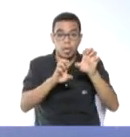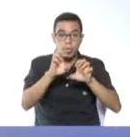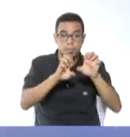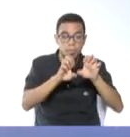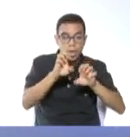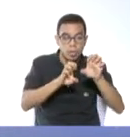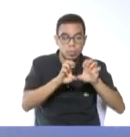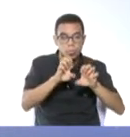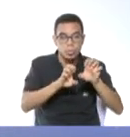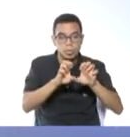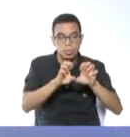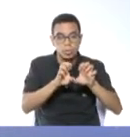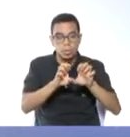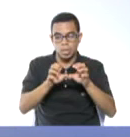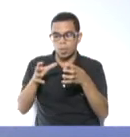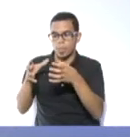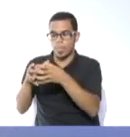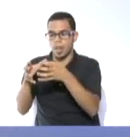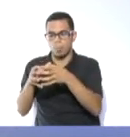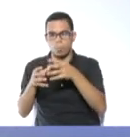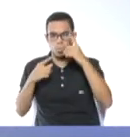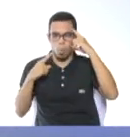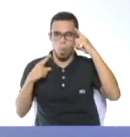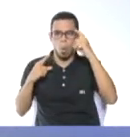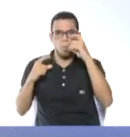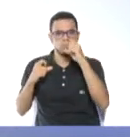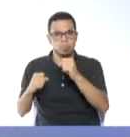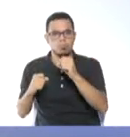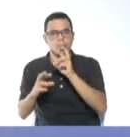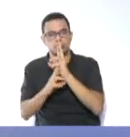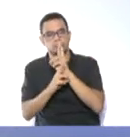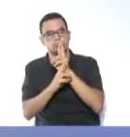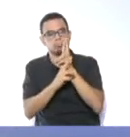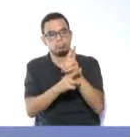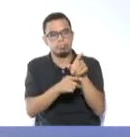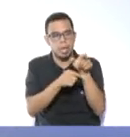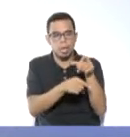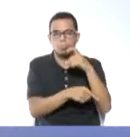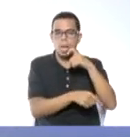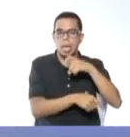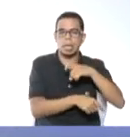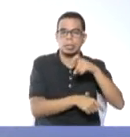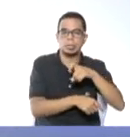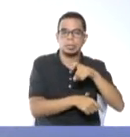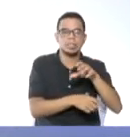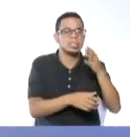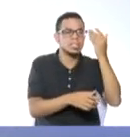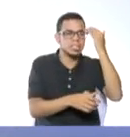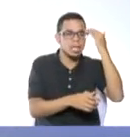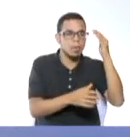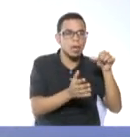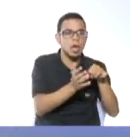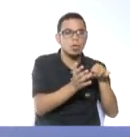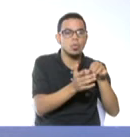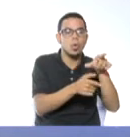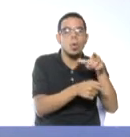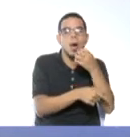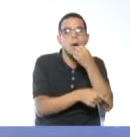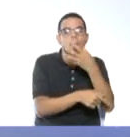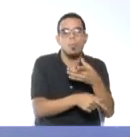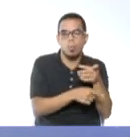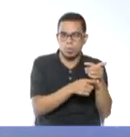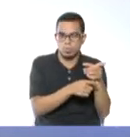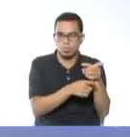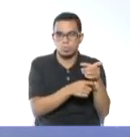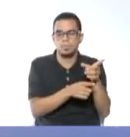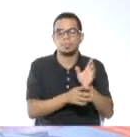por parte del equipo interdisciplinario para darle respuesta a esa necesidad y ubicación en una especialidad ocupacional.